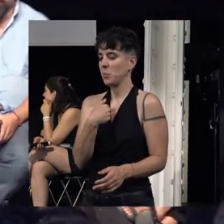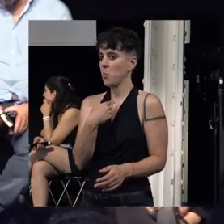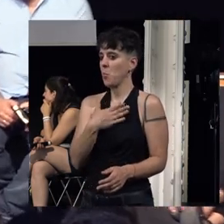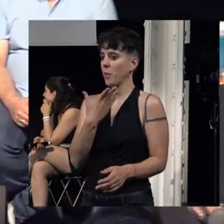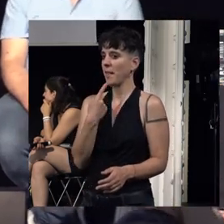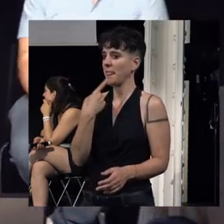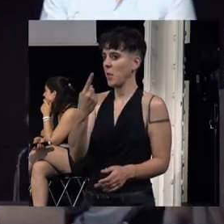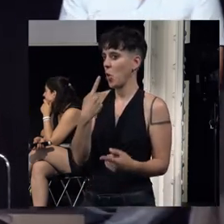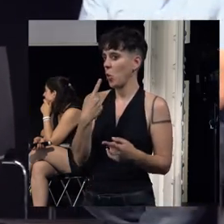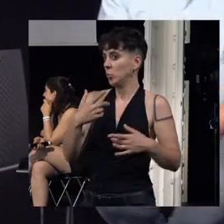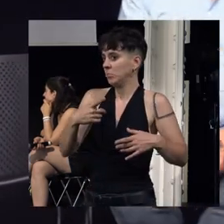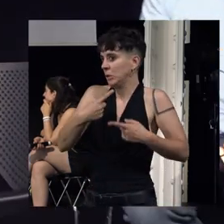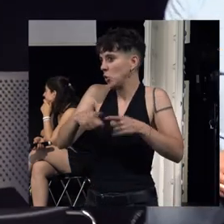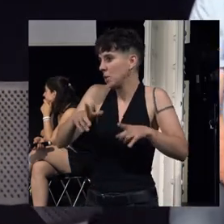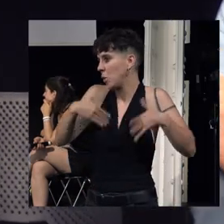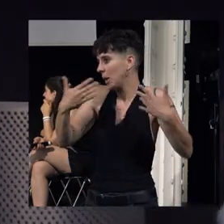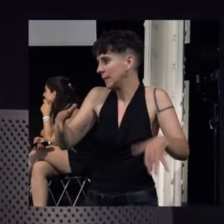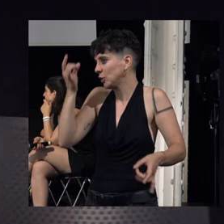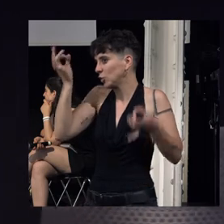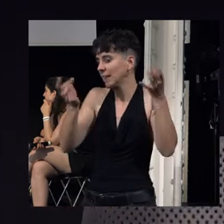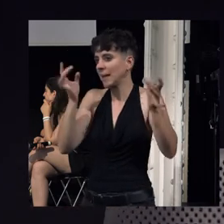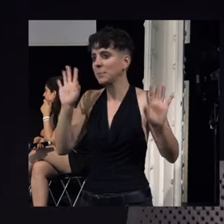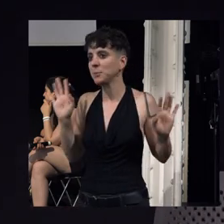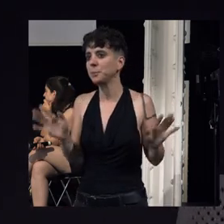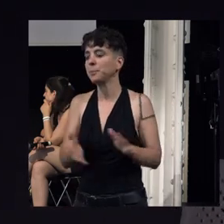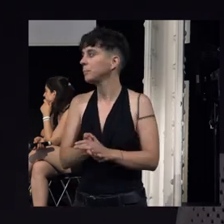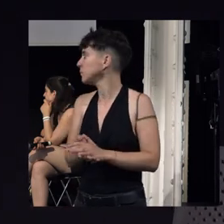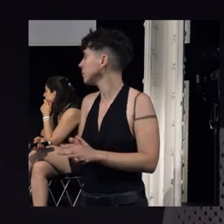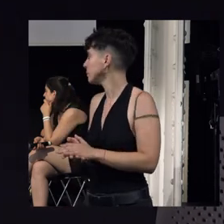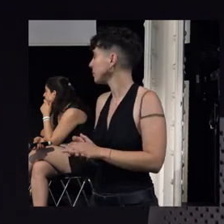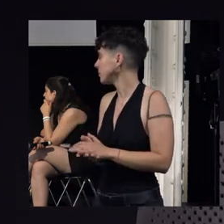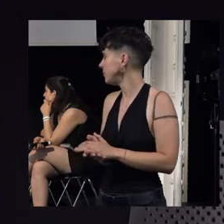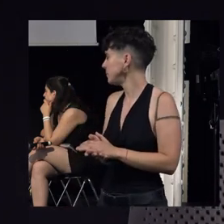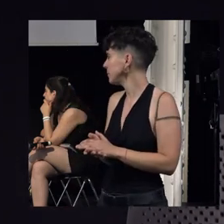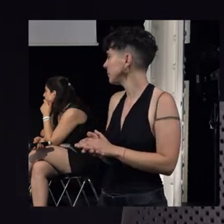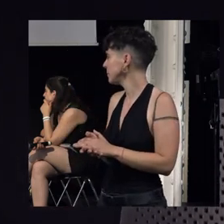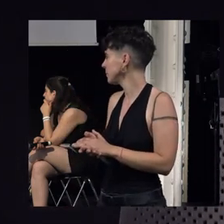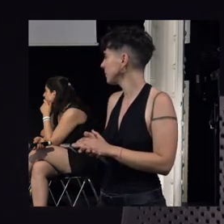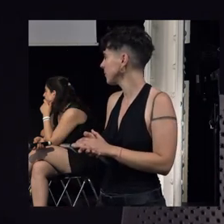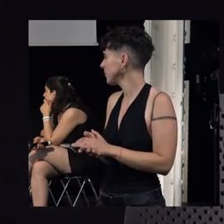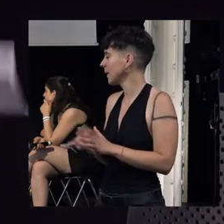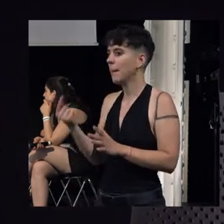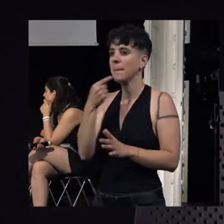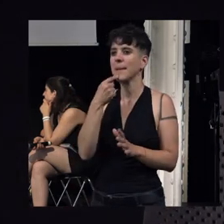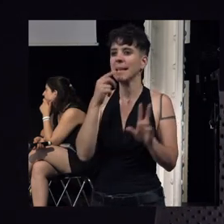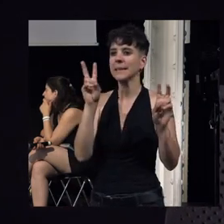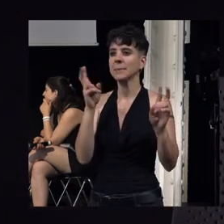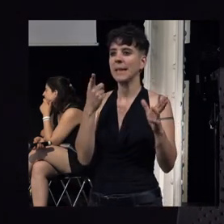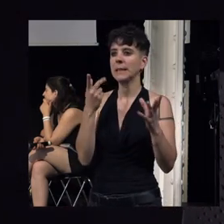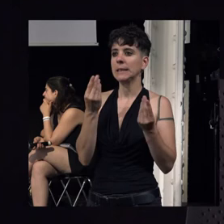Igual te digo cualquier cosa, pero... pero me hizo un poco de ruido lo de la universalidad,